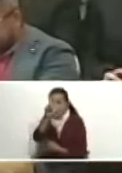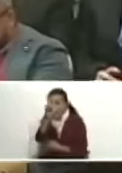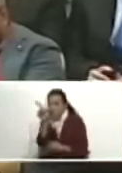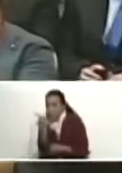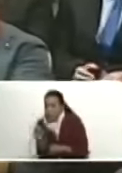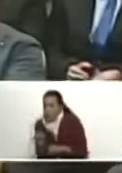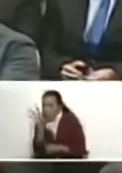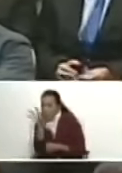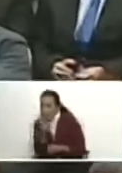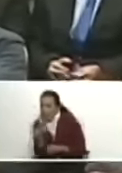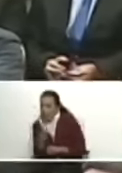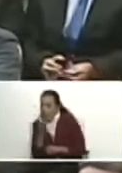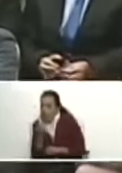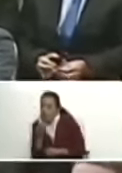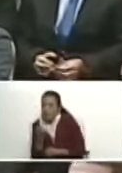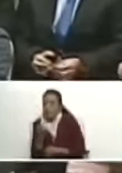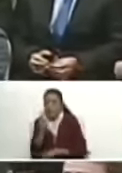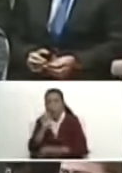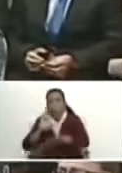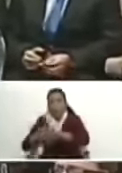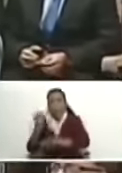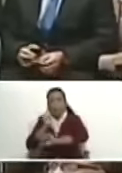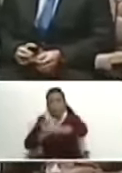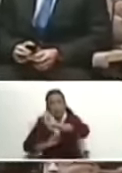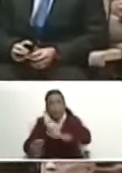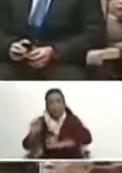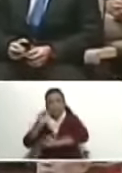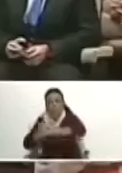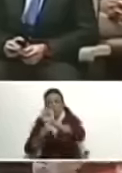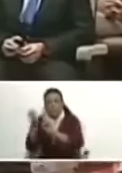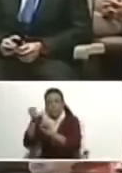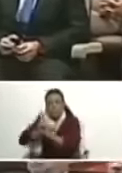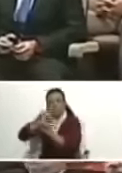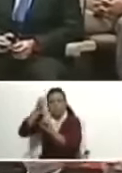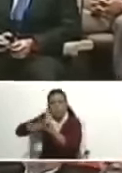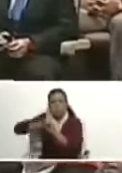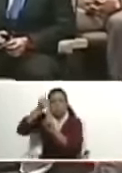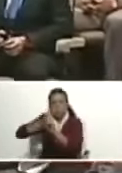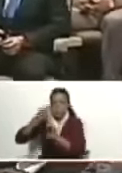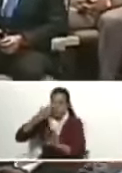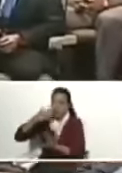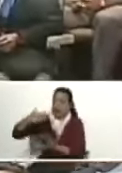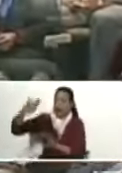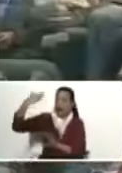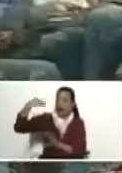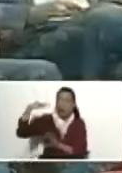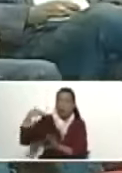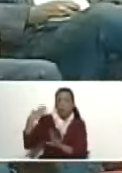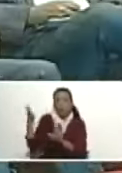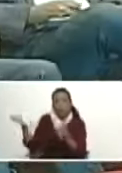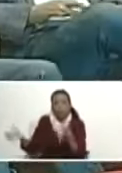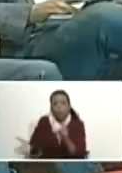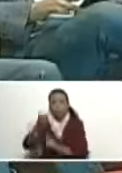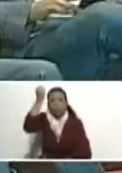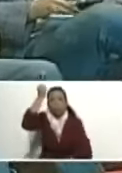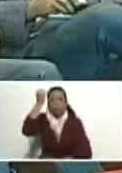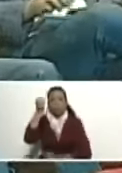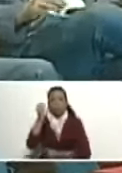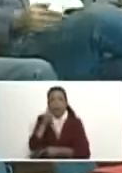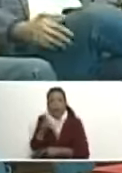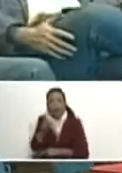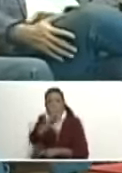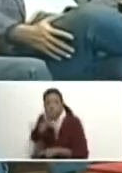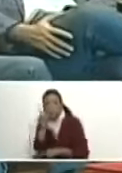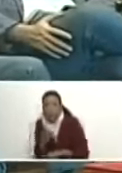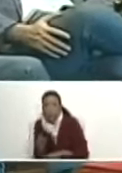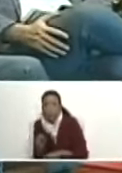de la historia de la lucha que hemos dado por la recuperación de la Guayana Esequiba,